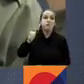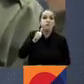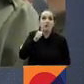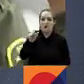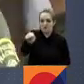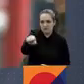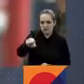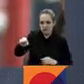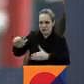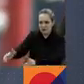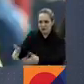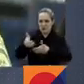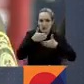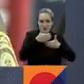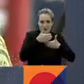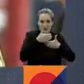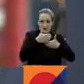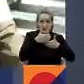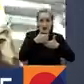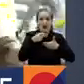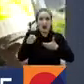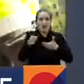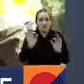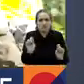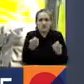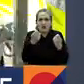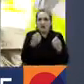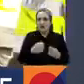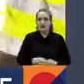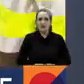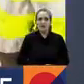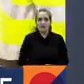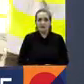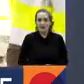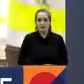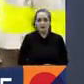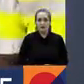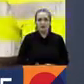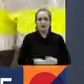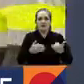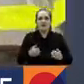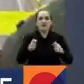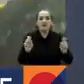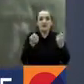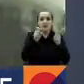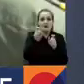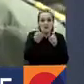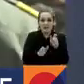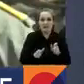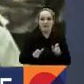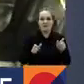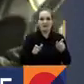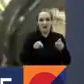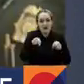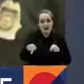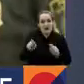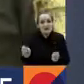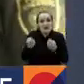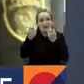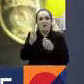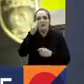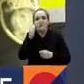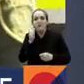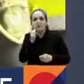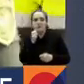bebé de la madre, ya que se resultó ileso y está en manos del Instituto Colombiano de Bienestar Familiar. La mujer, según